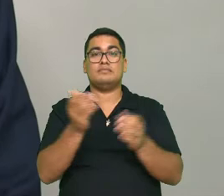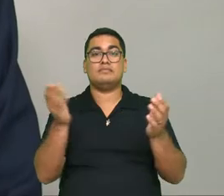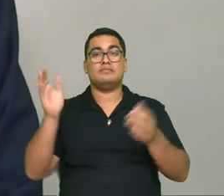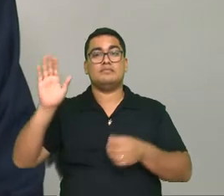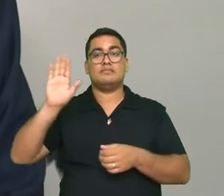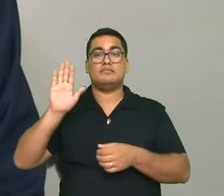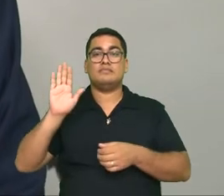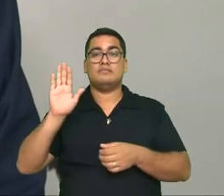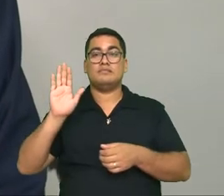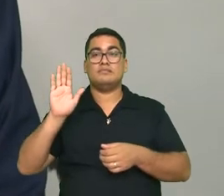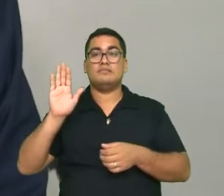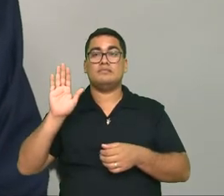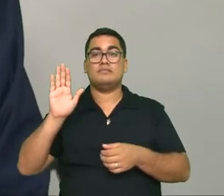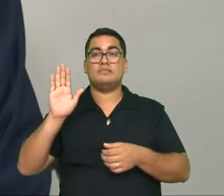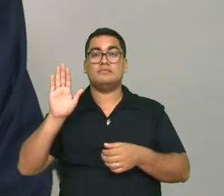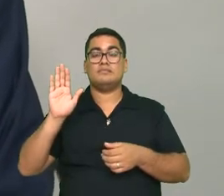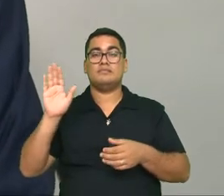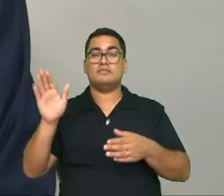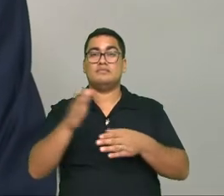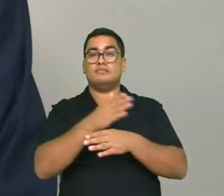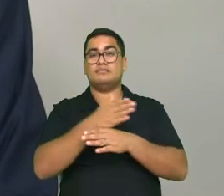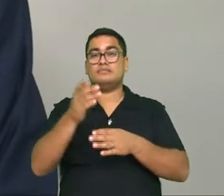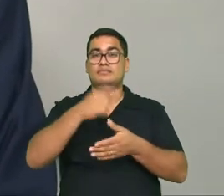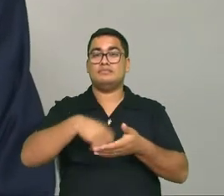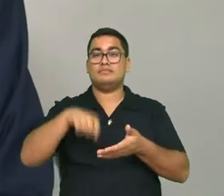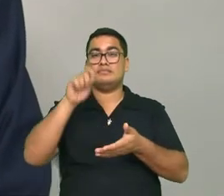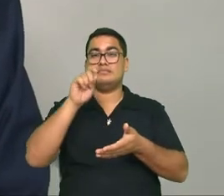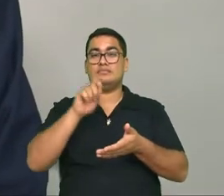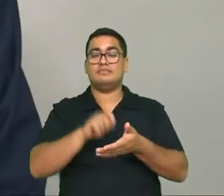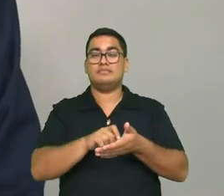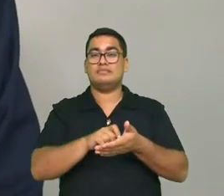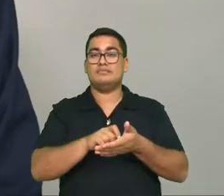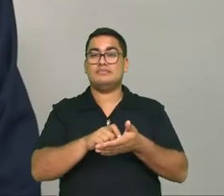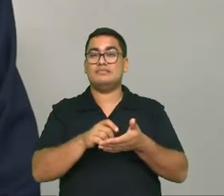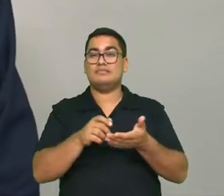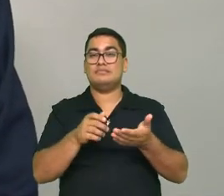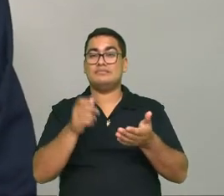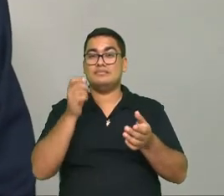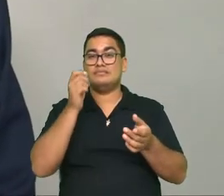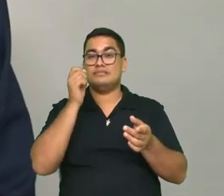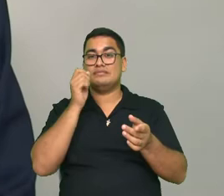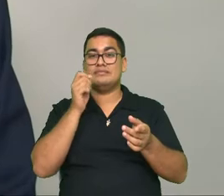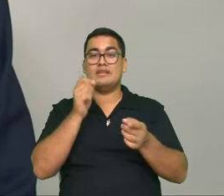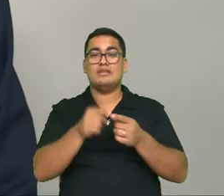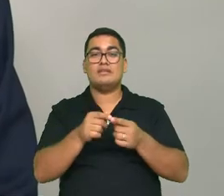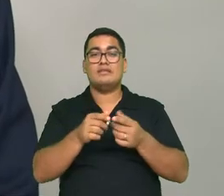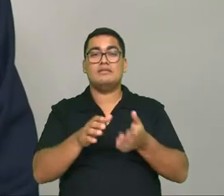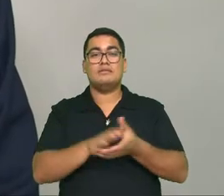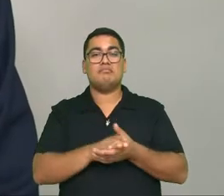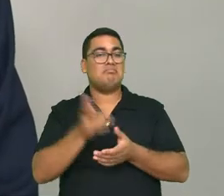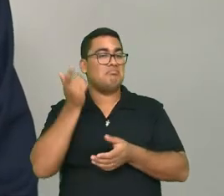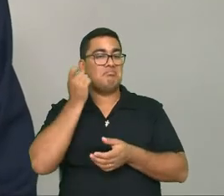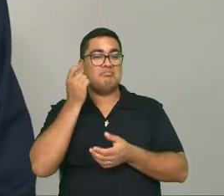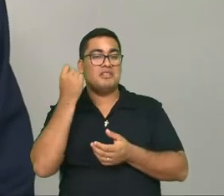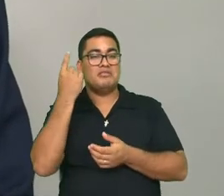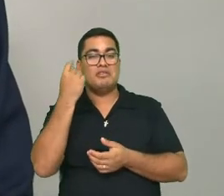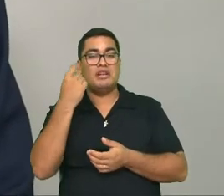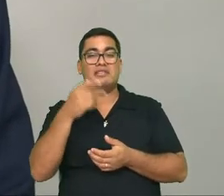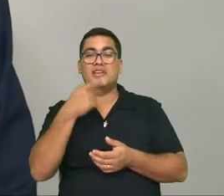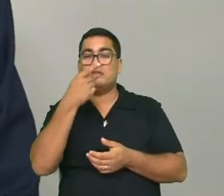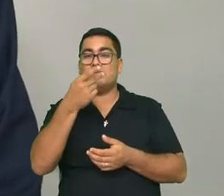promesa de celebrar el referéndum de autodeterminación, que es el objetivo principal del acuerdo